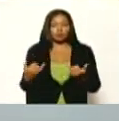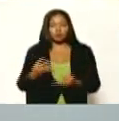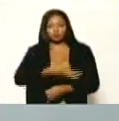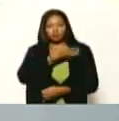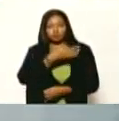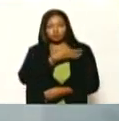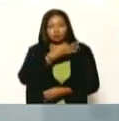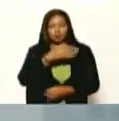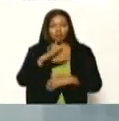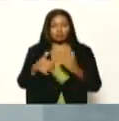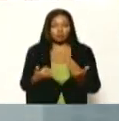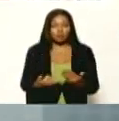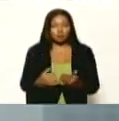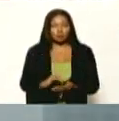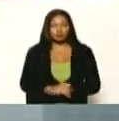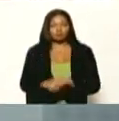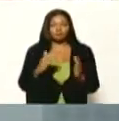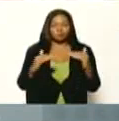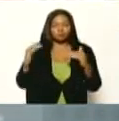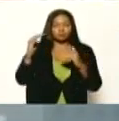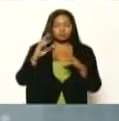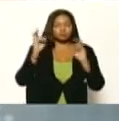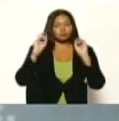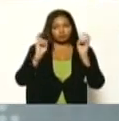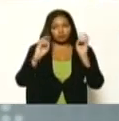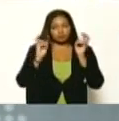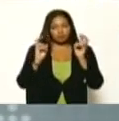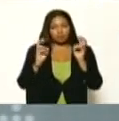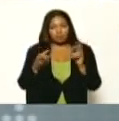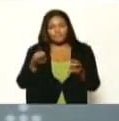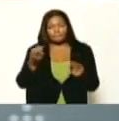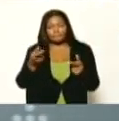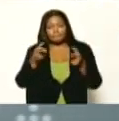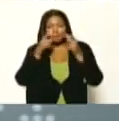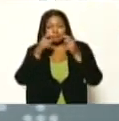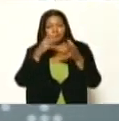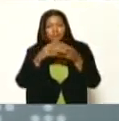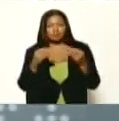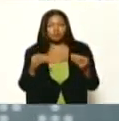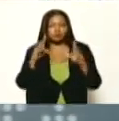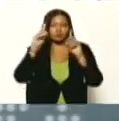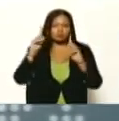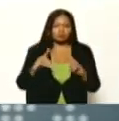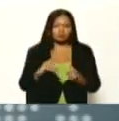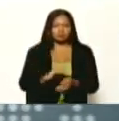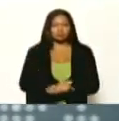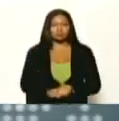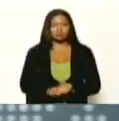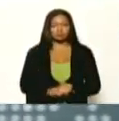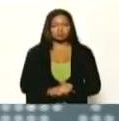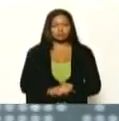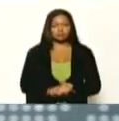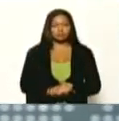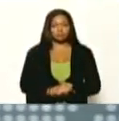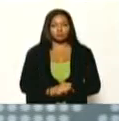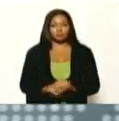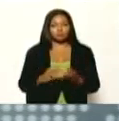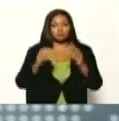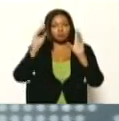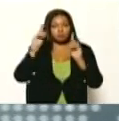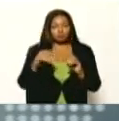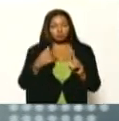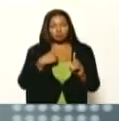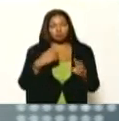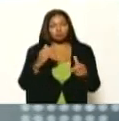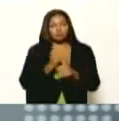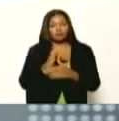Socialista Unido de Venezuela, encima del tema, pendiente de todas las decisiones que se han tomado.